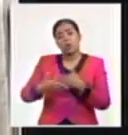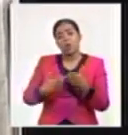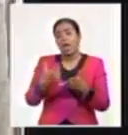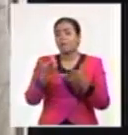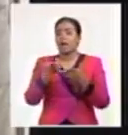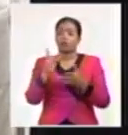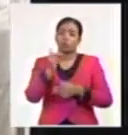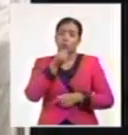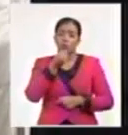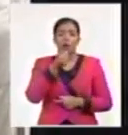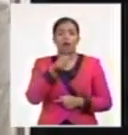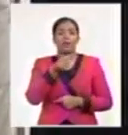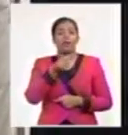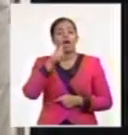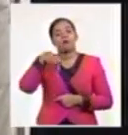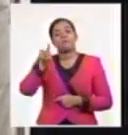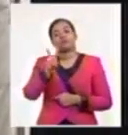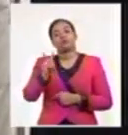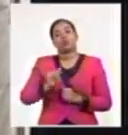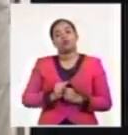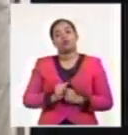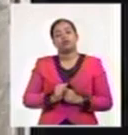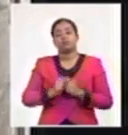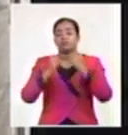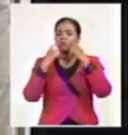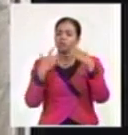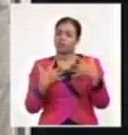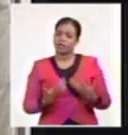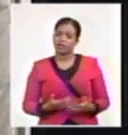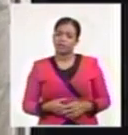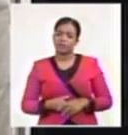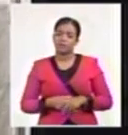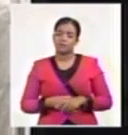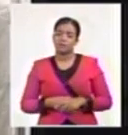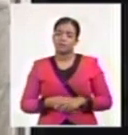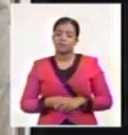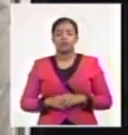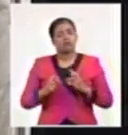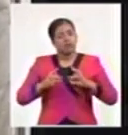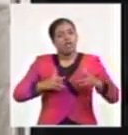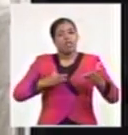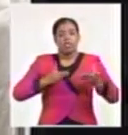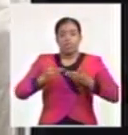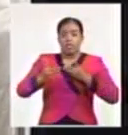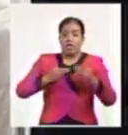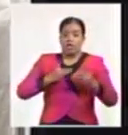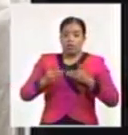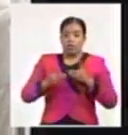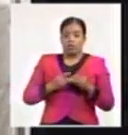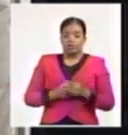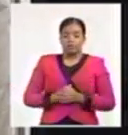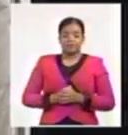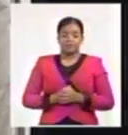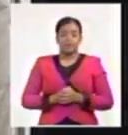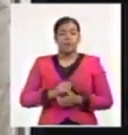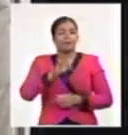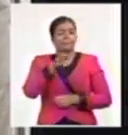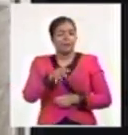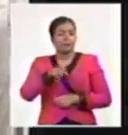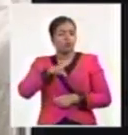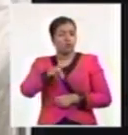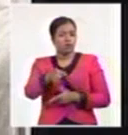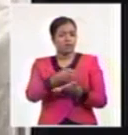Pero importantísimo es el hecho de que vuelvan al diálogo. Ciertamente hubo durante la última semana